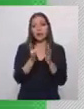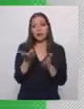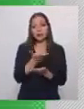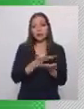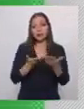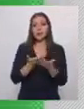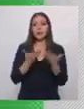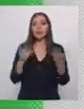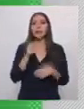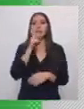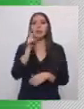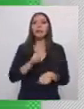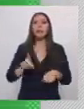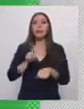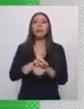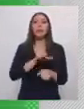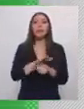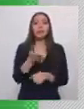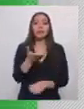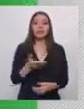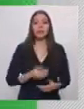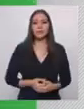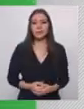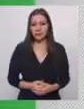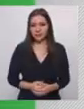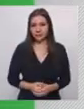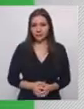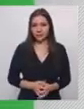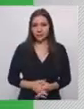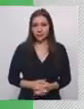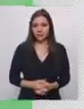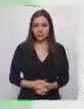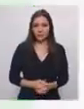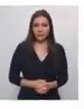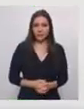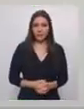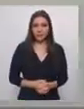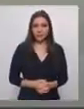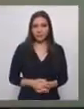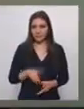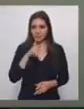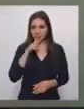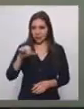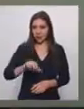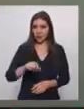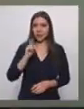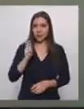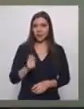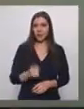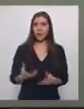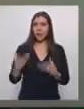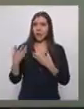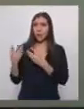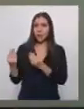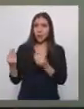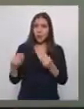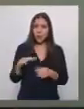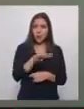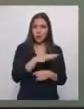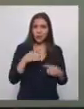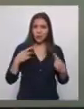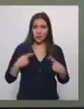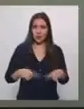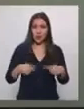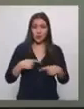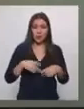del día. Ya estamos listos para aprender de esta frase. Claro, mira, la frase de hoy es preocupante que tanta gente se centre demasiado